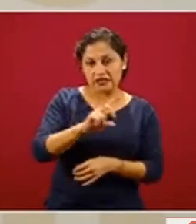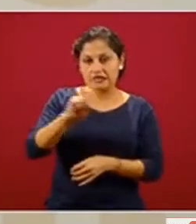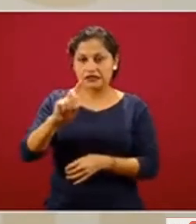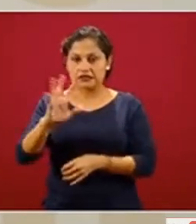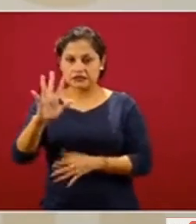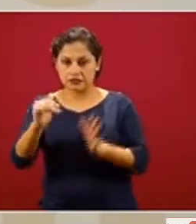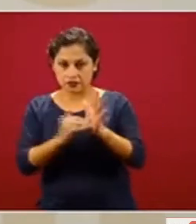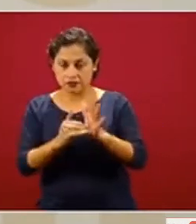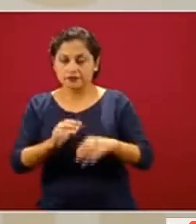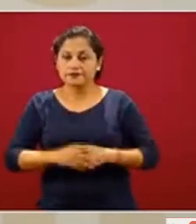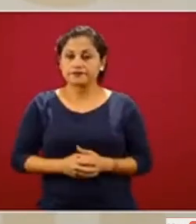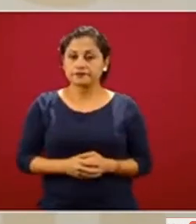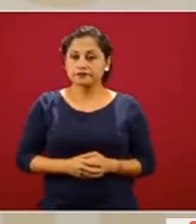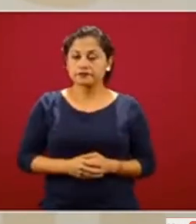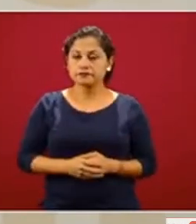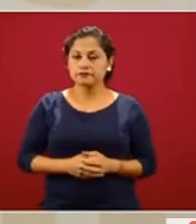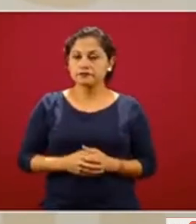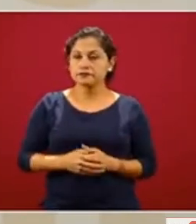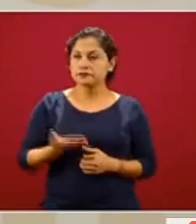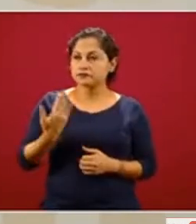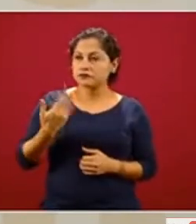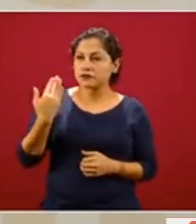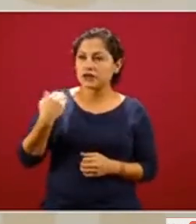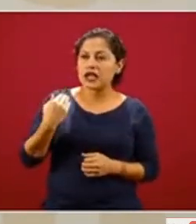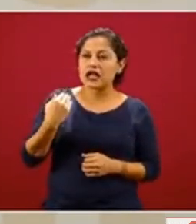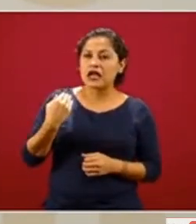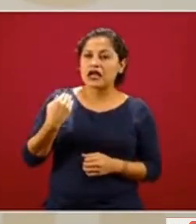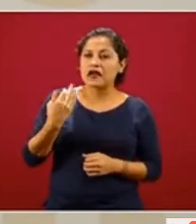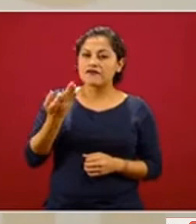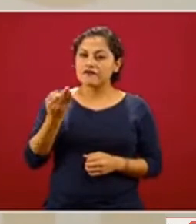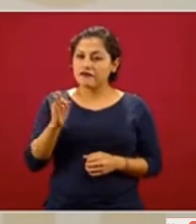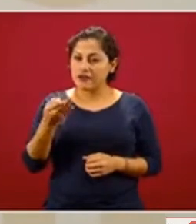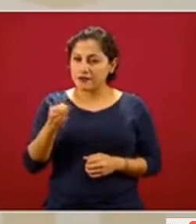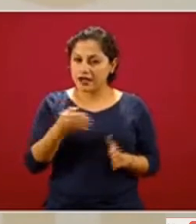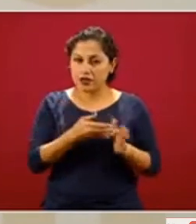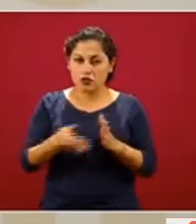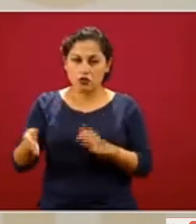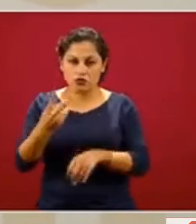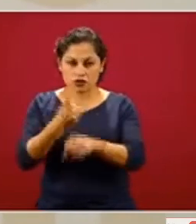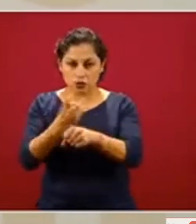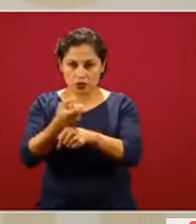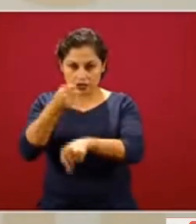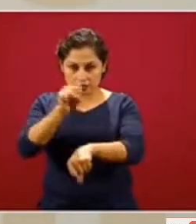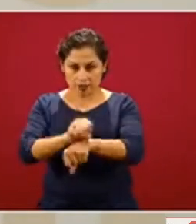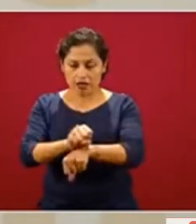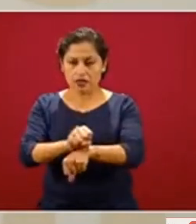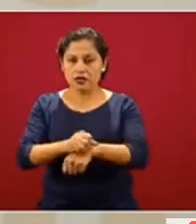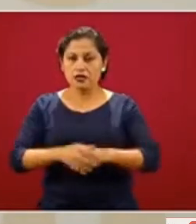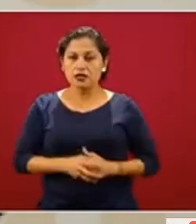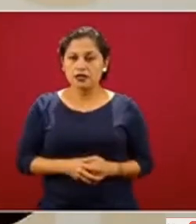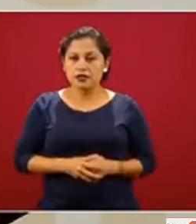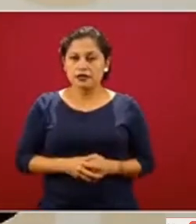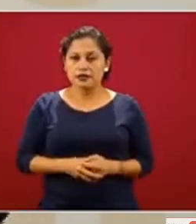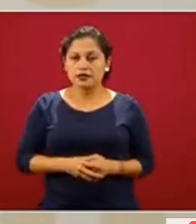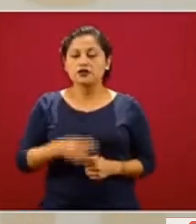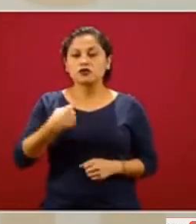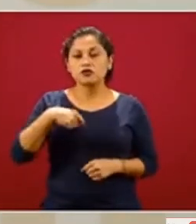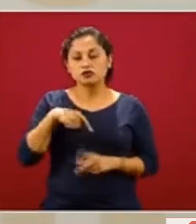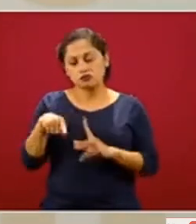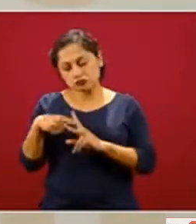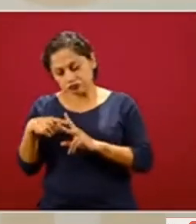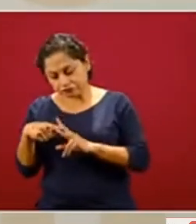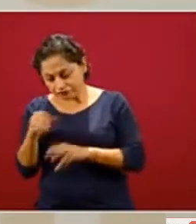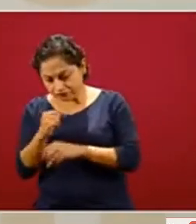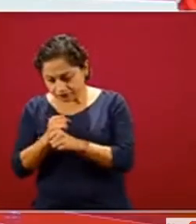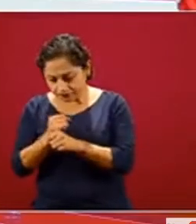por la segunda semana de febrero hicimos una primera estimación de la carga esperada de